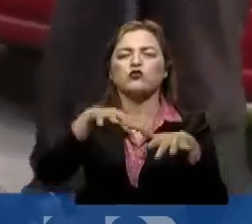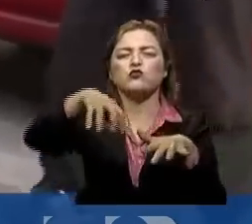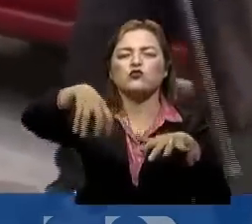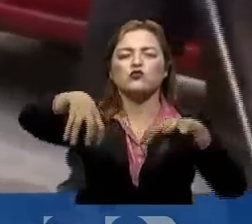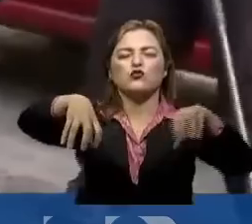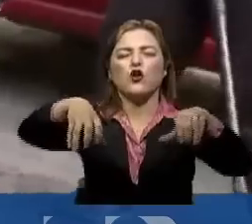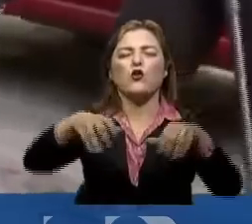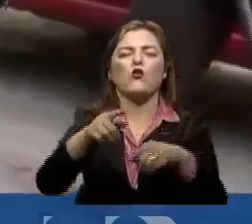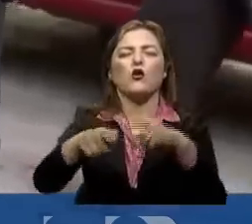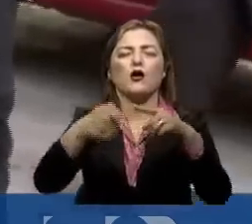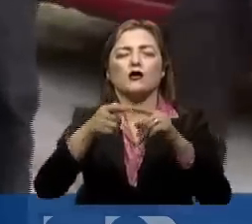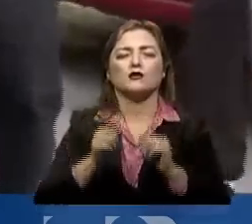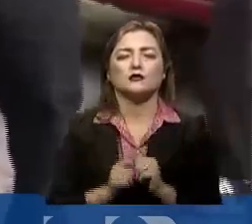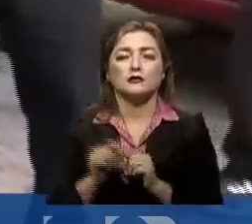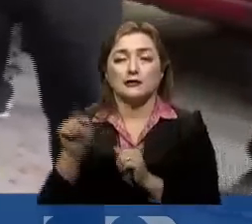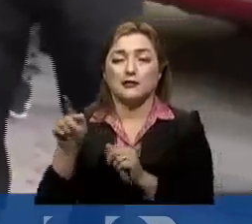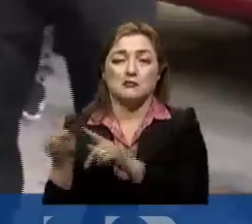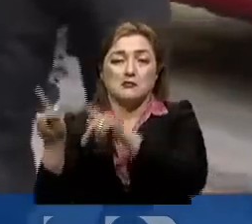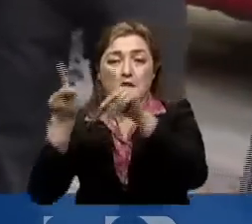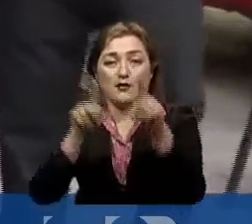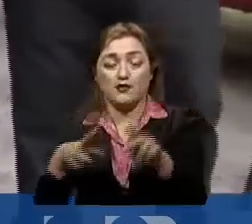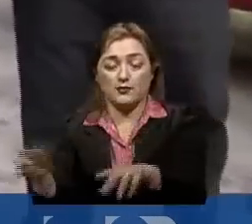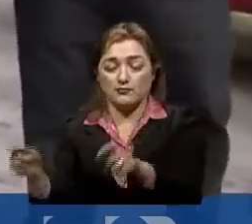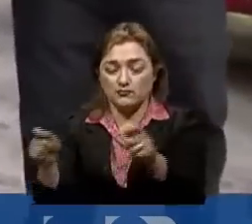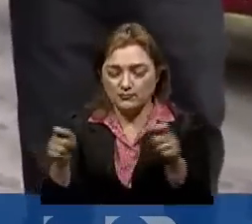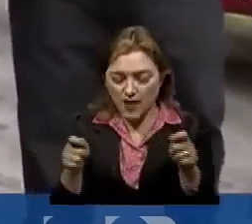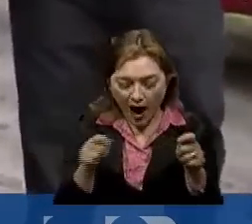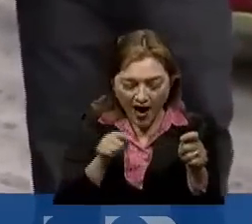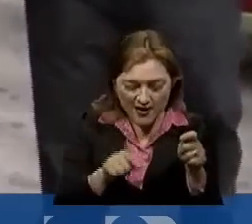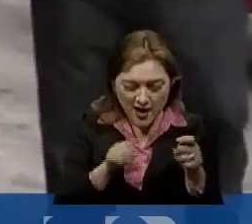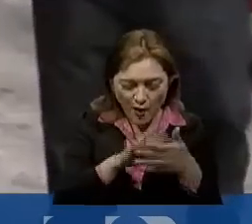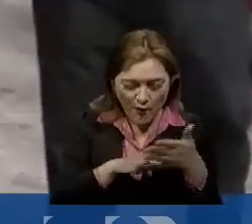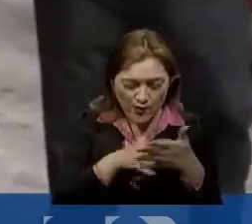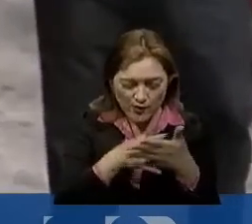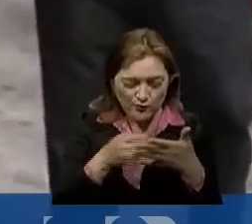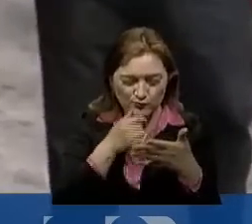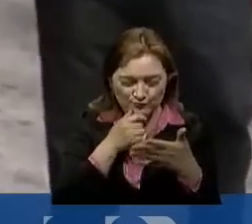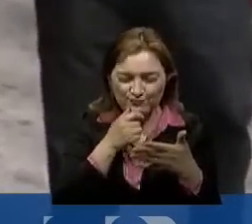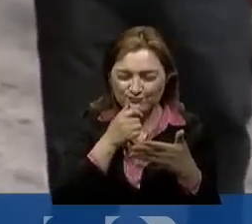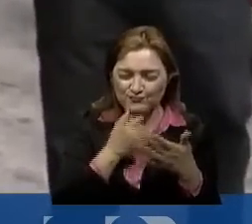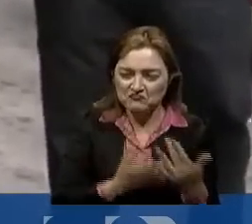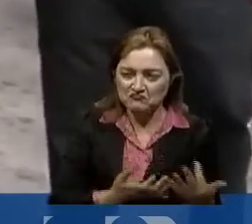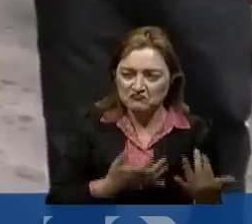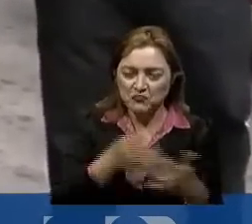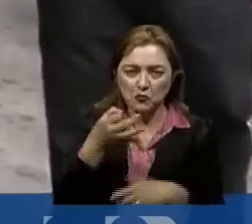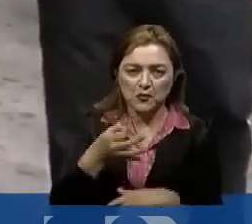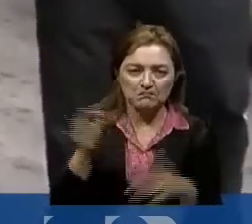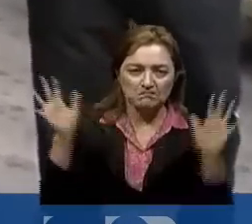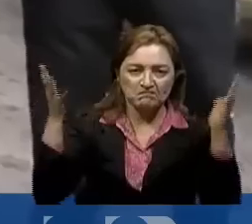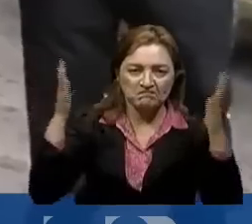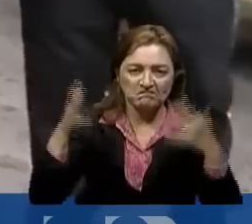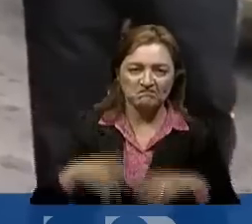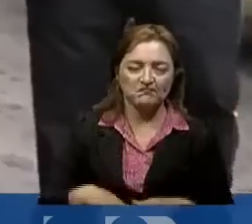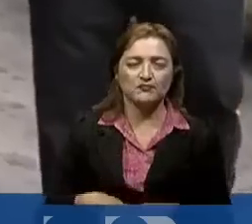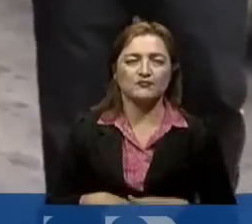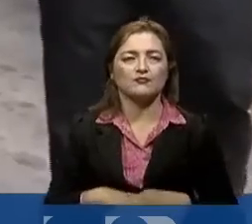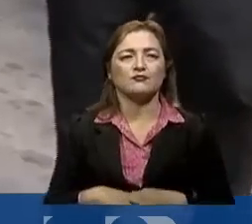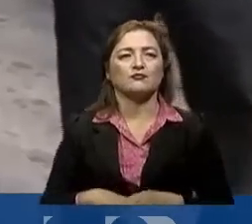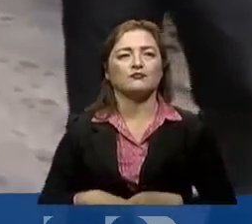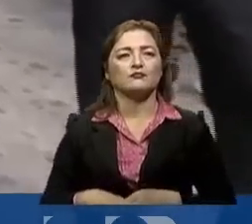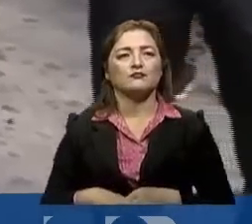Esa planificación que ellos nos emiten nunca se cumplió, no fue cumplida la planificación. Entonces,